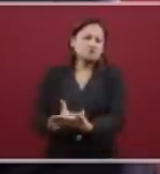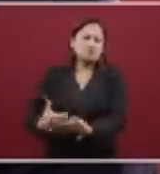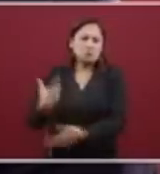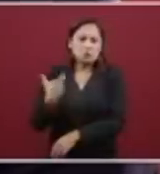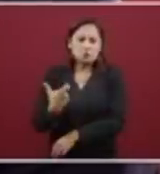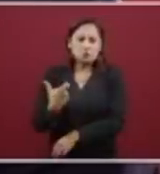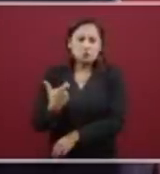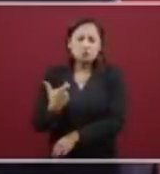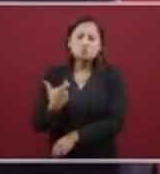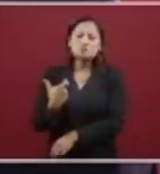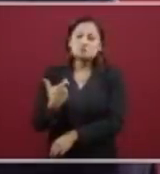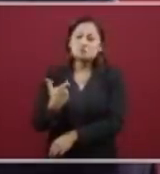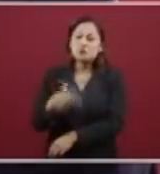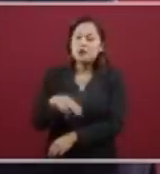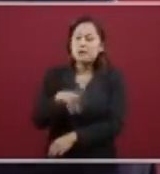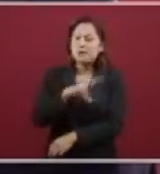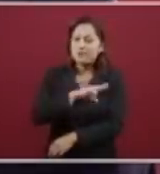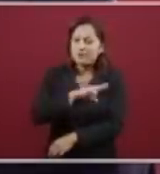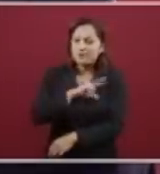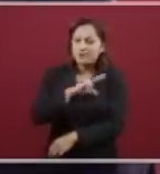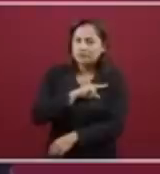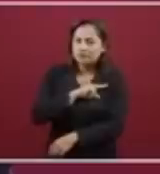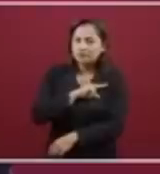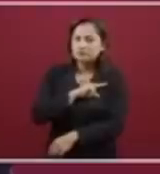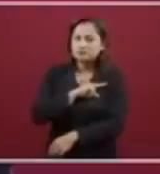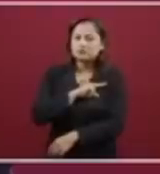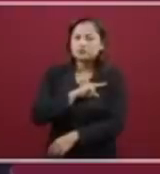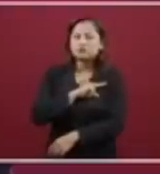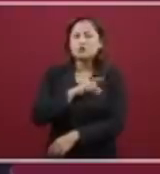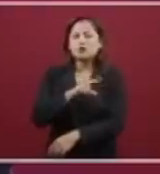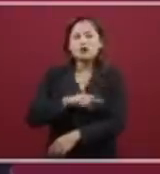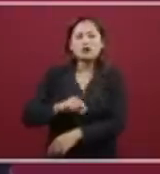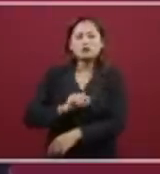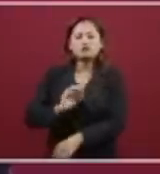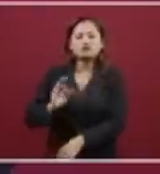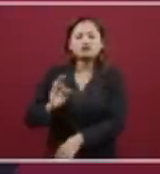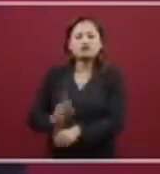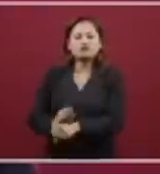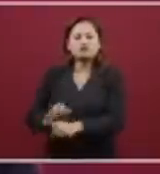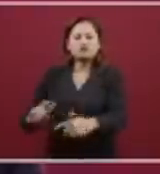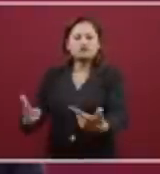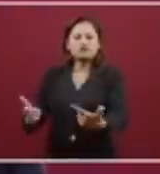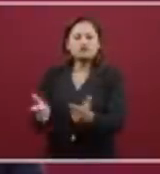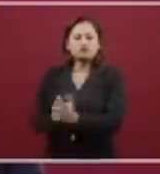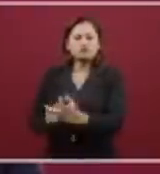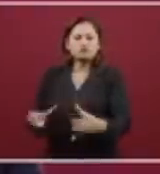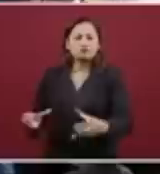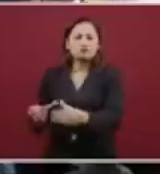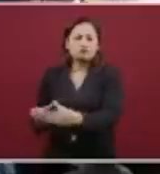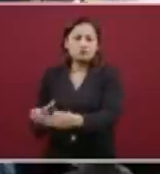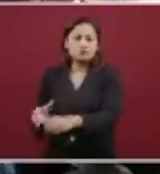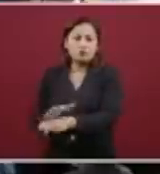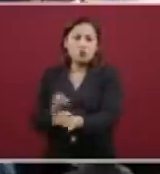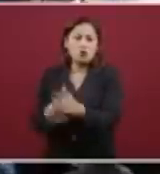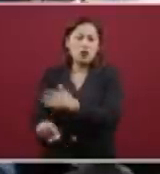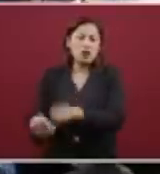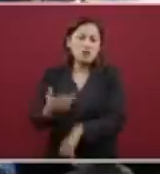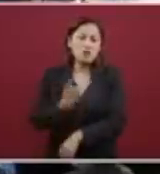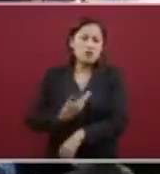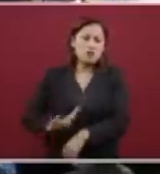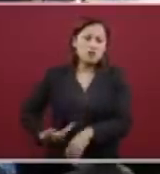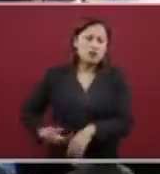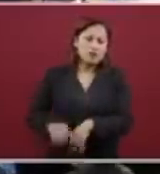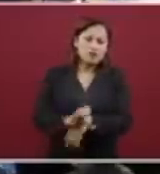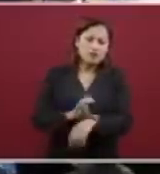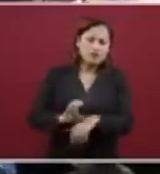privados al amparo del poder público con salinas de gortari y ese periódico